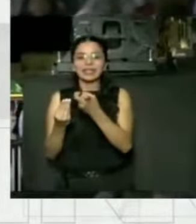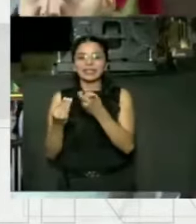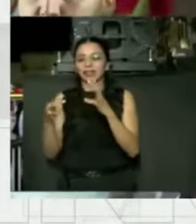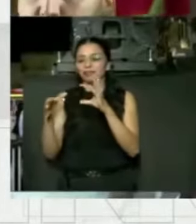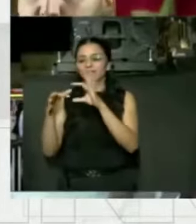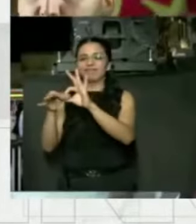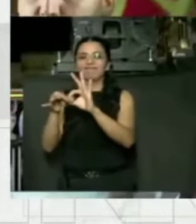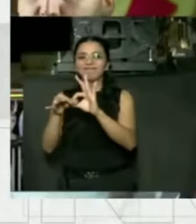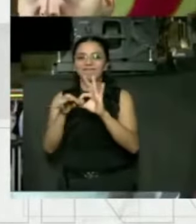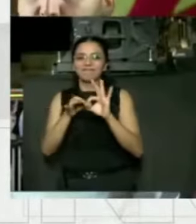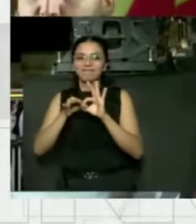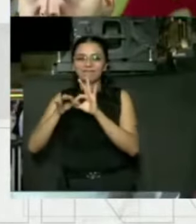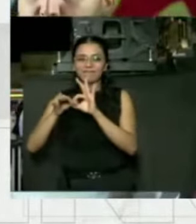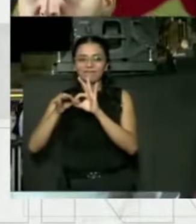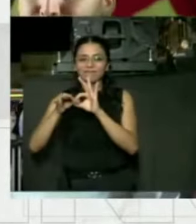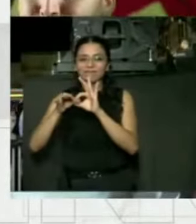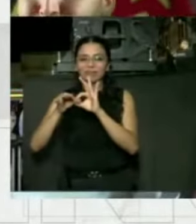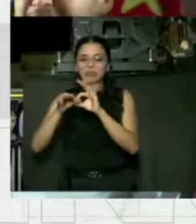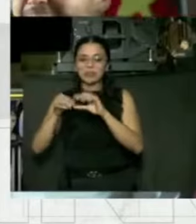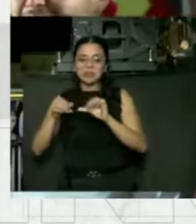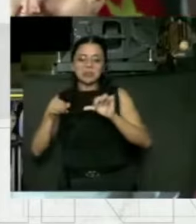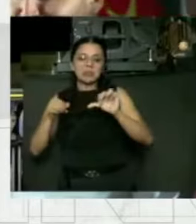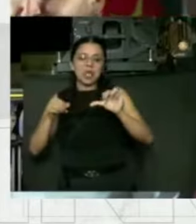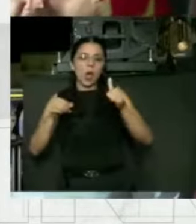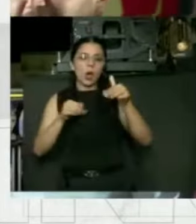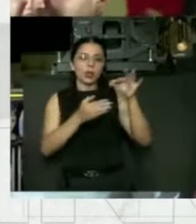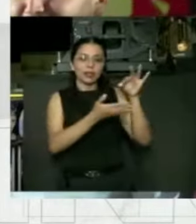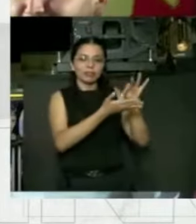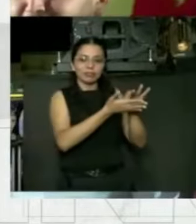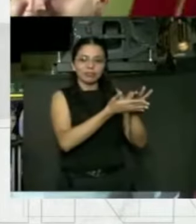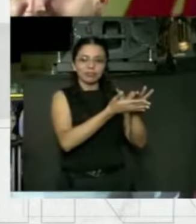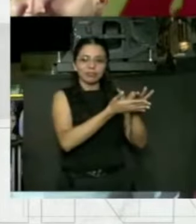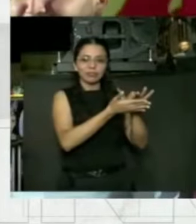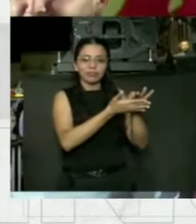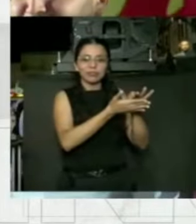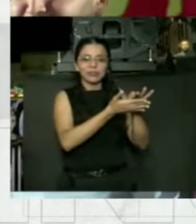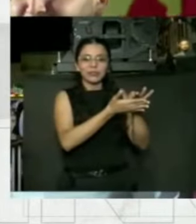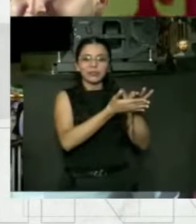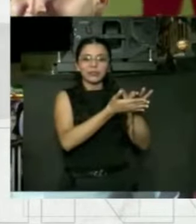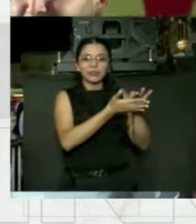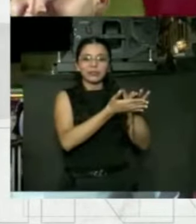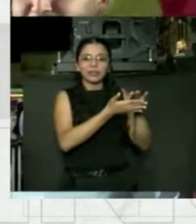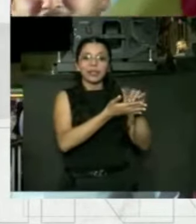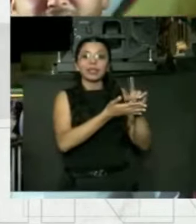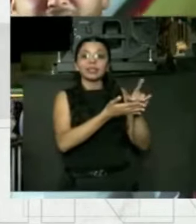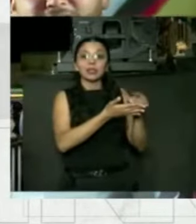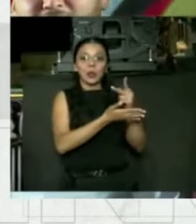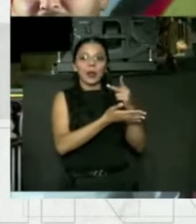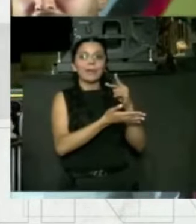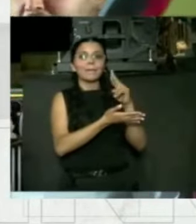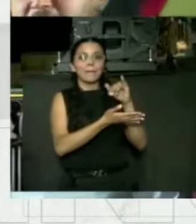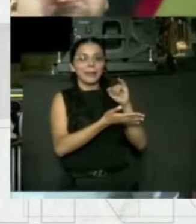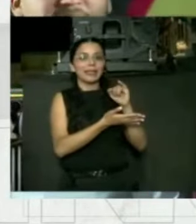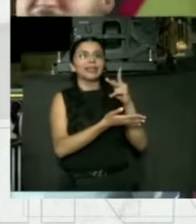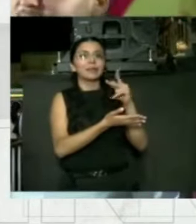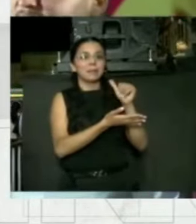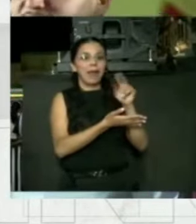coalición. Y la otra opción, que son el PRI y el PAN.